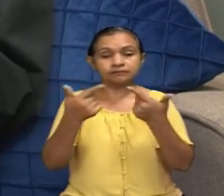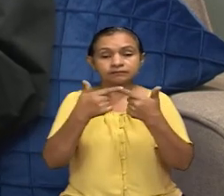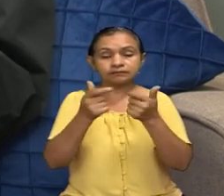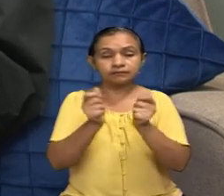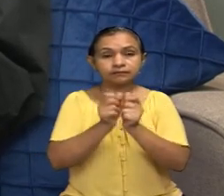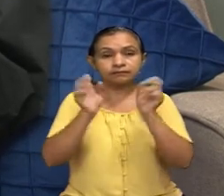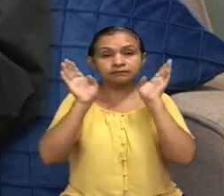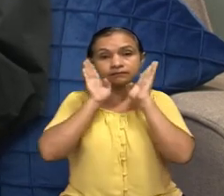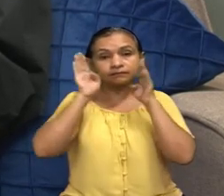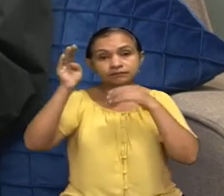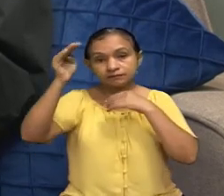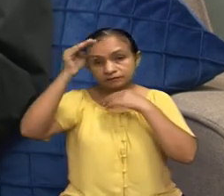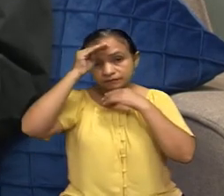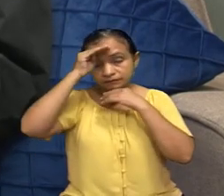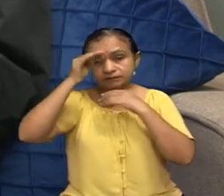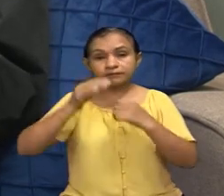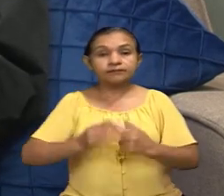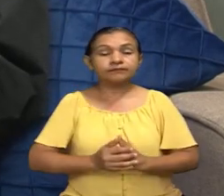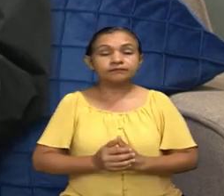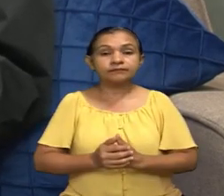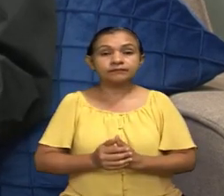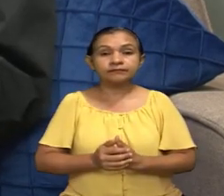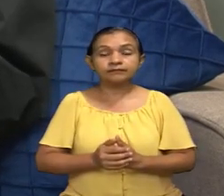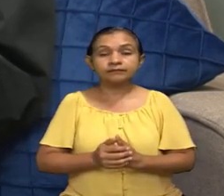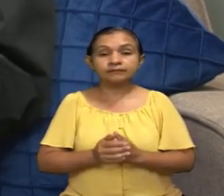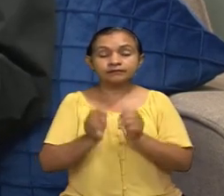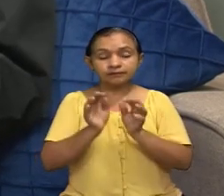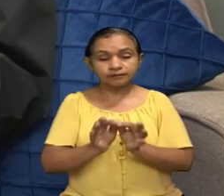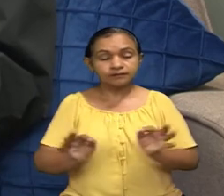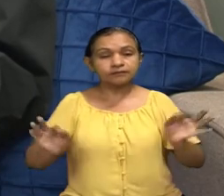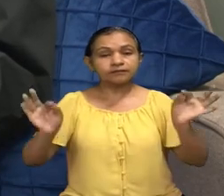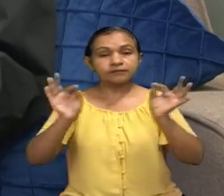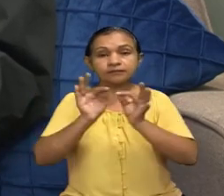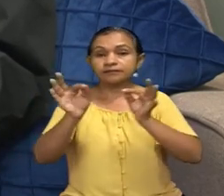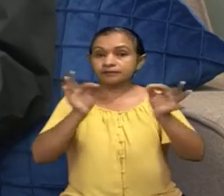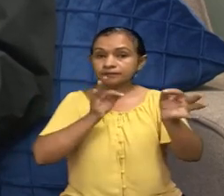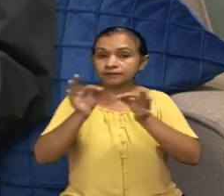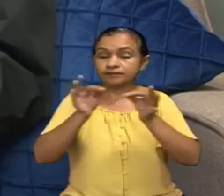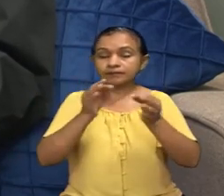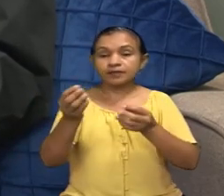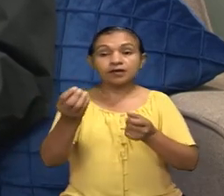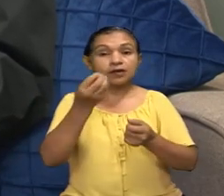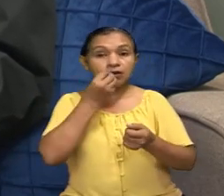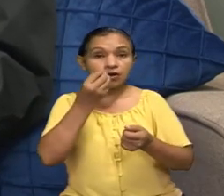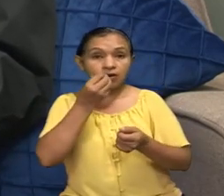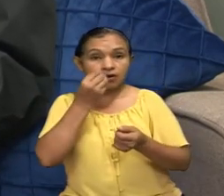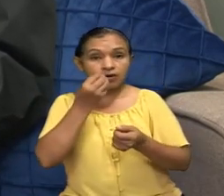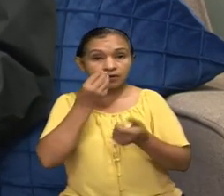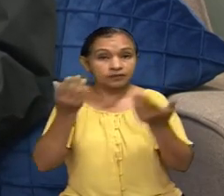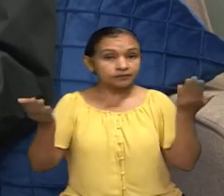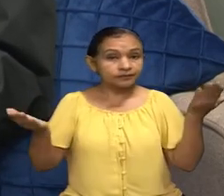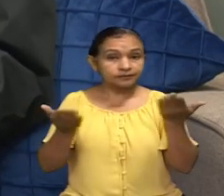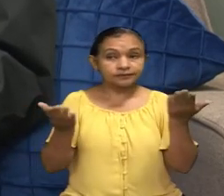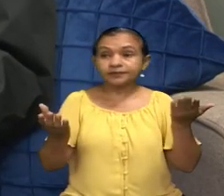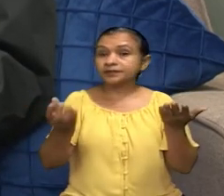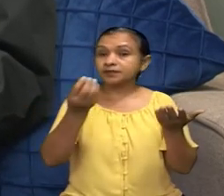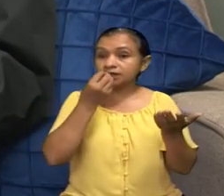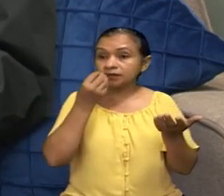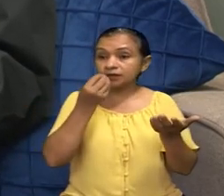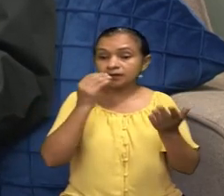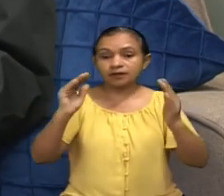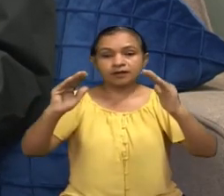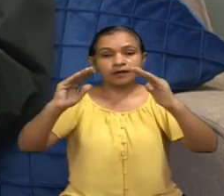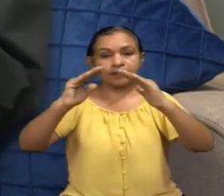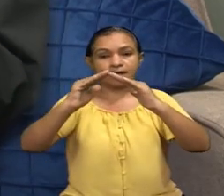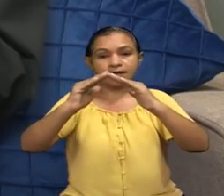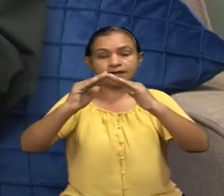privado. Te pongo detalles muy concretos. Por favor. Los alimentos, ¿ya? Los alimentos en casa deben